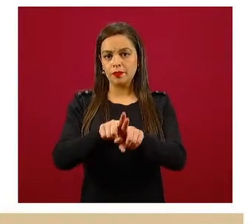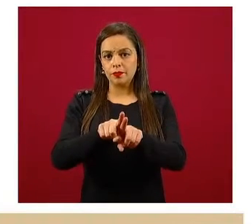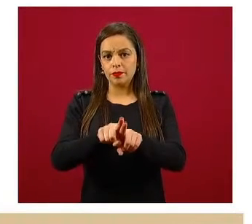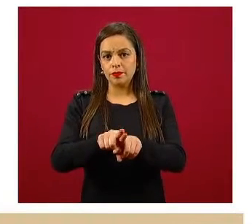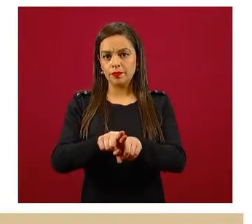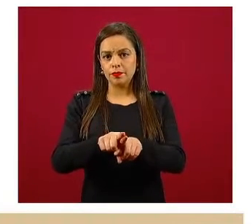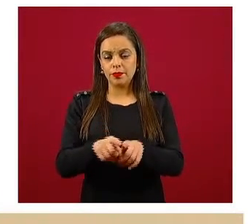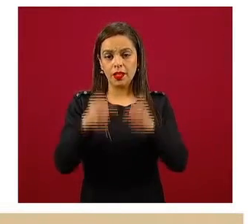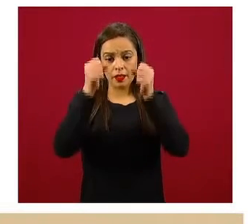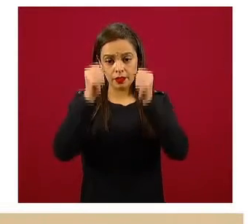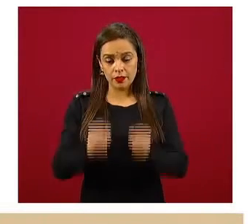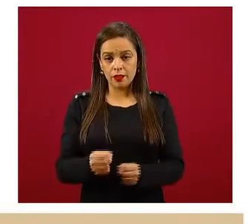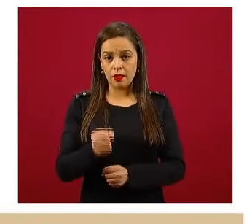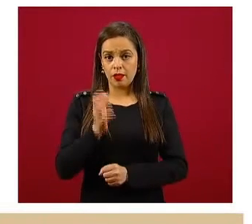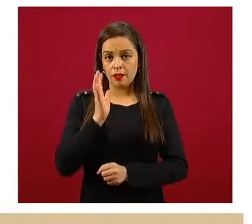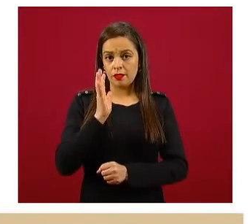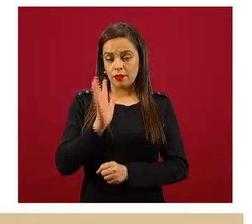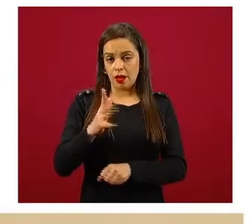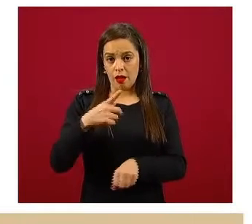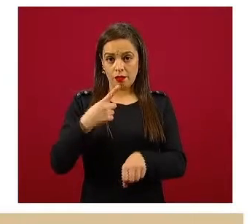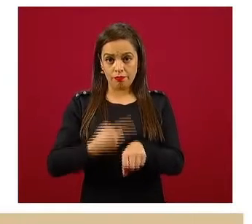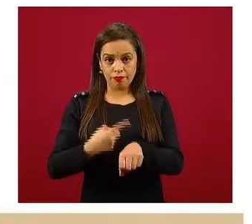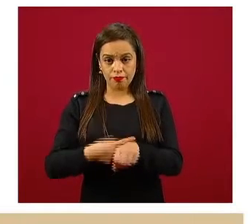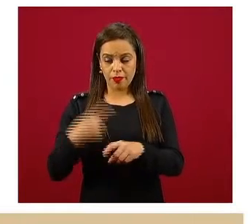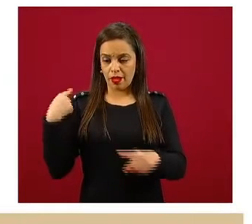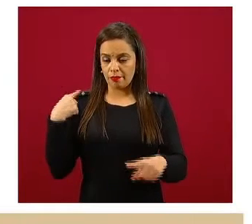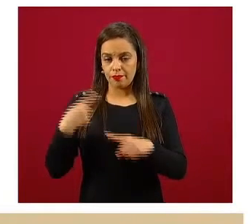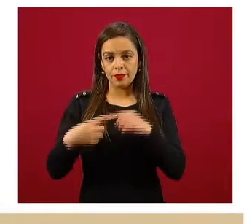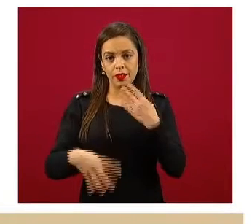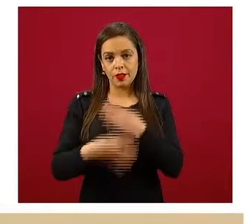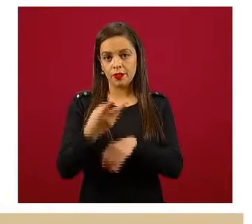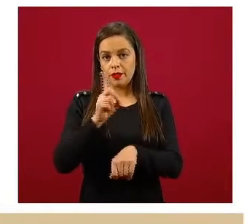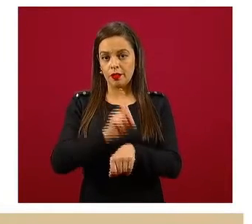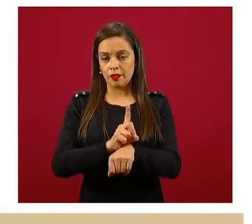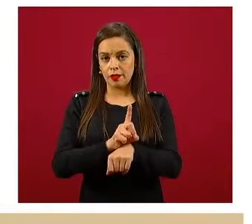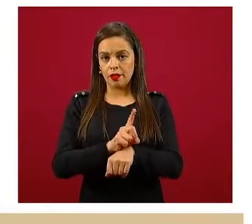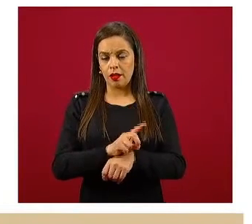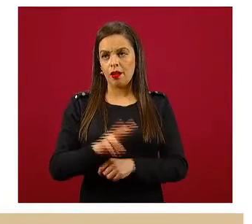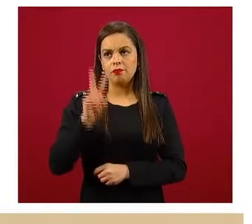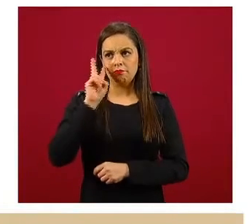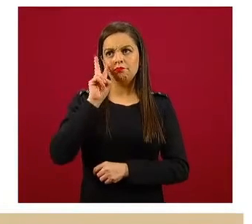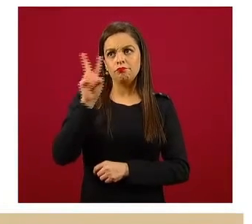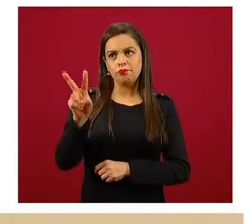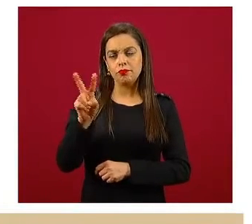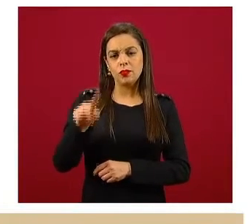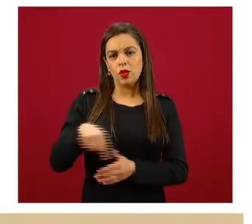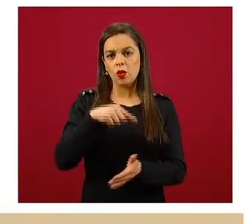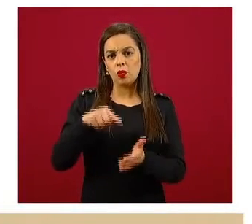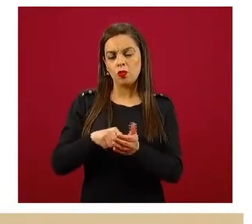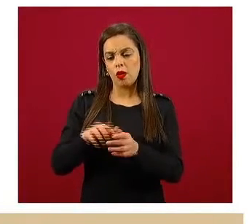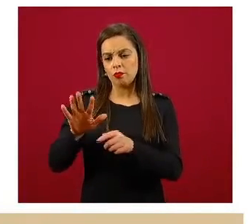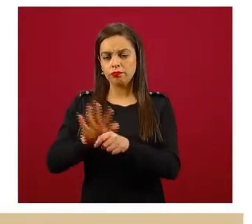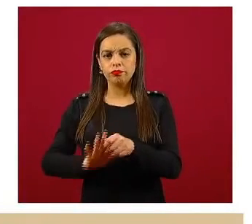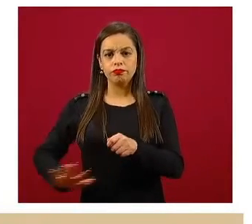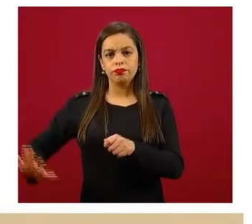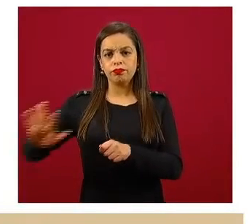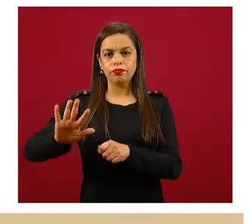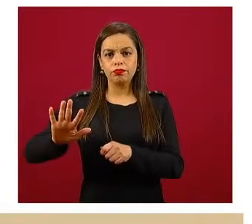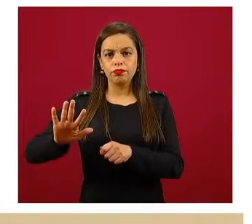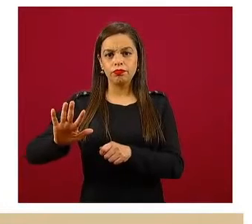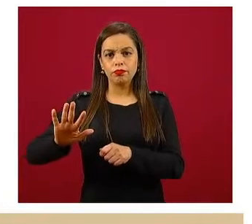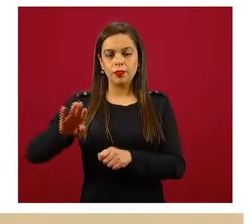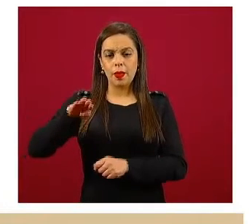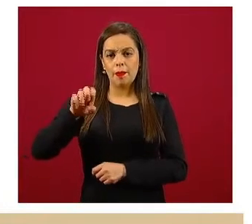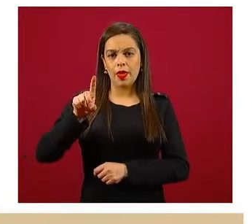casos confirmados en estos últimos 14 días, y empieza a llamar un poco la atención la región del Mediterráneo Oriental, que es la